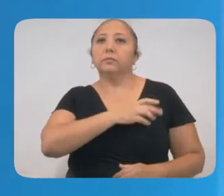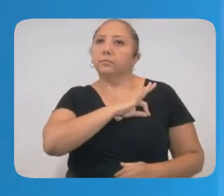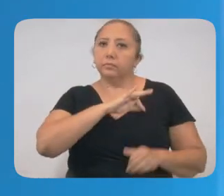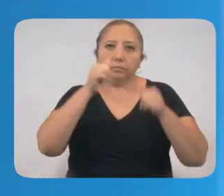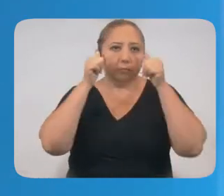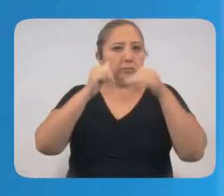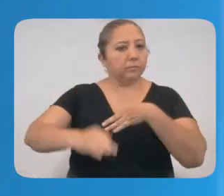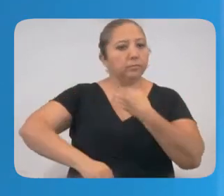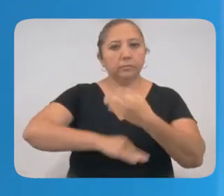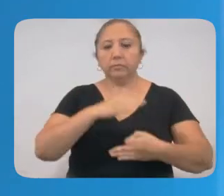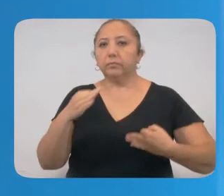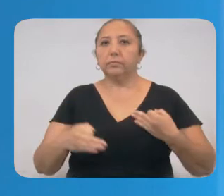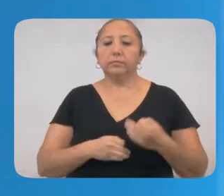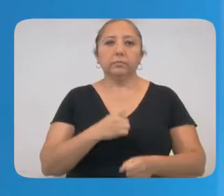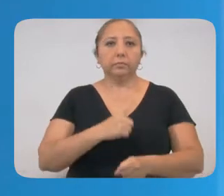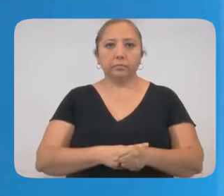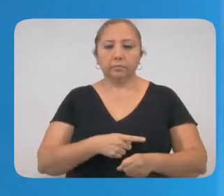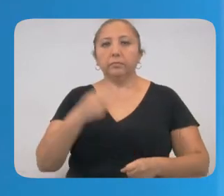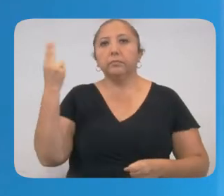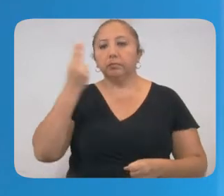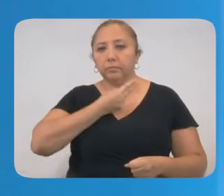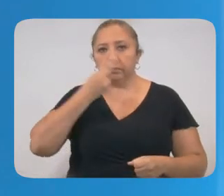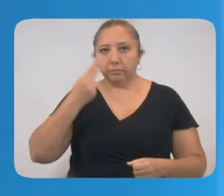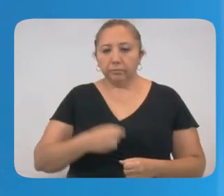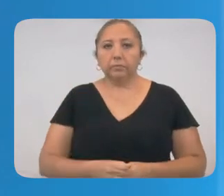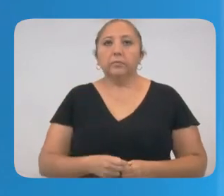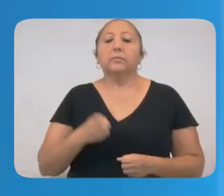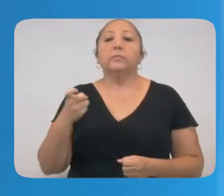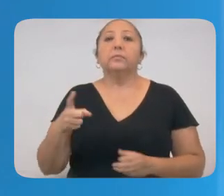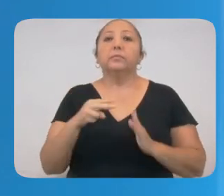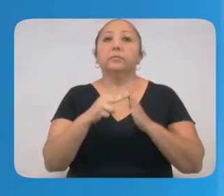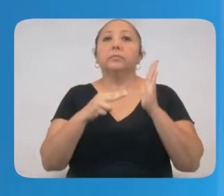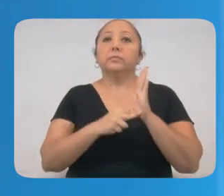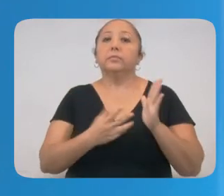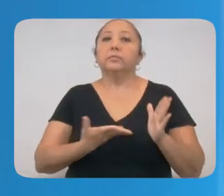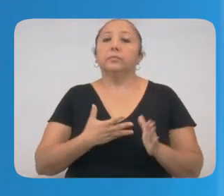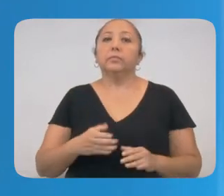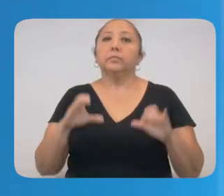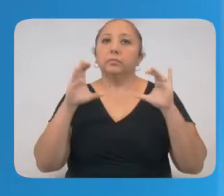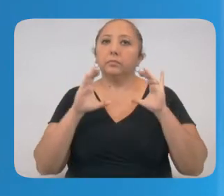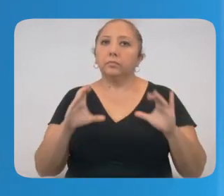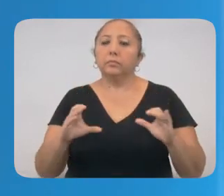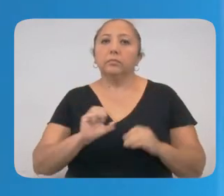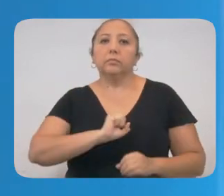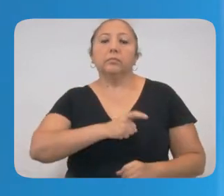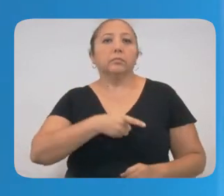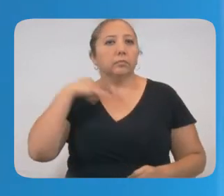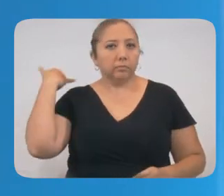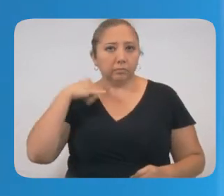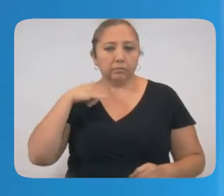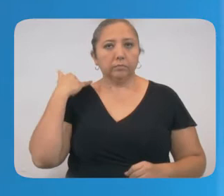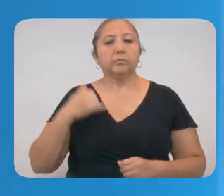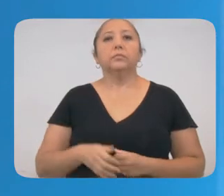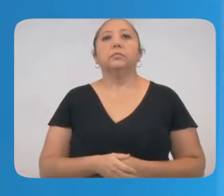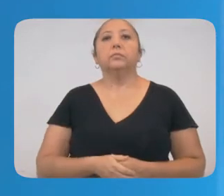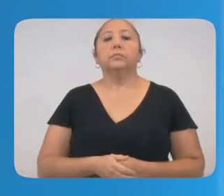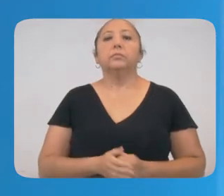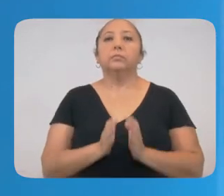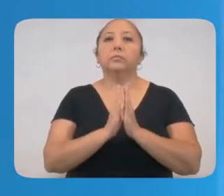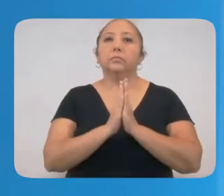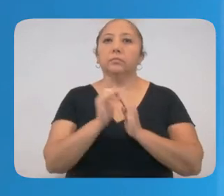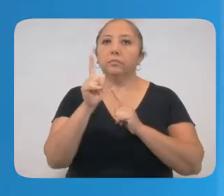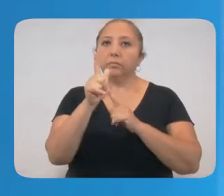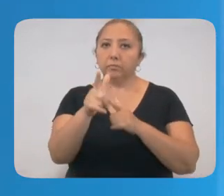los contagiados que lo requieran. Estas medidas tienen como objetivo proteger la salud de los yucatecos. Los invitamos a seguirlas de